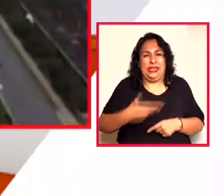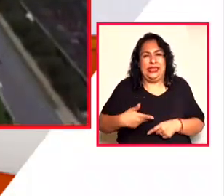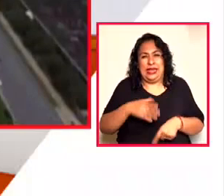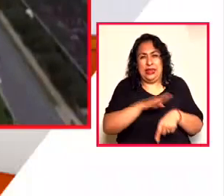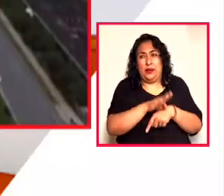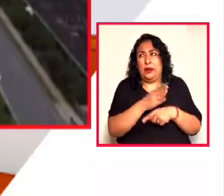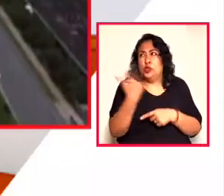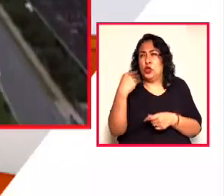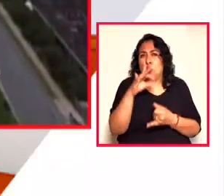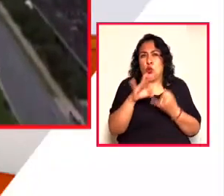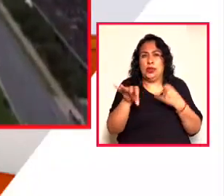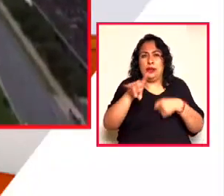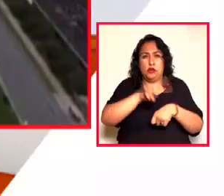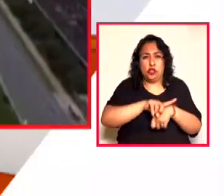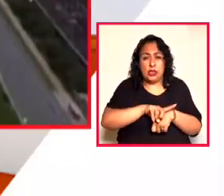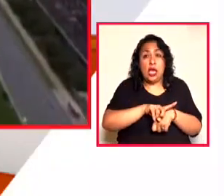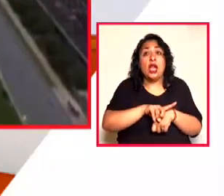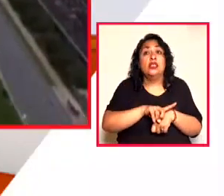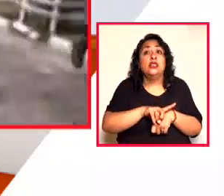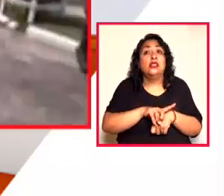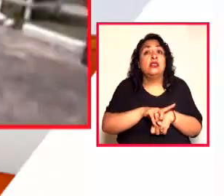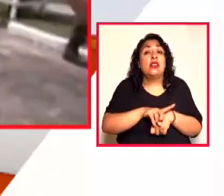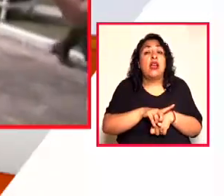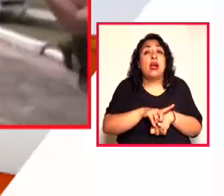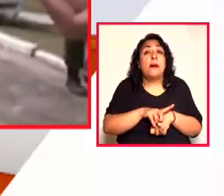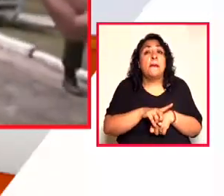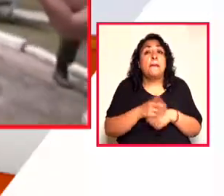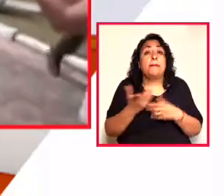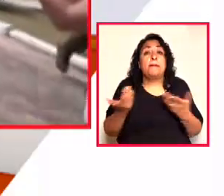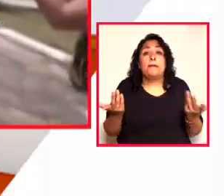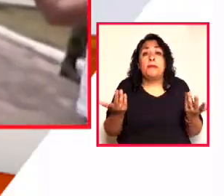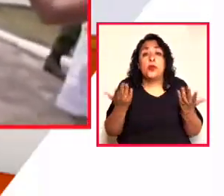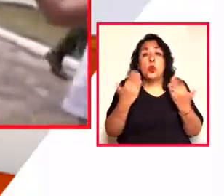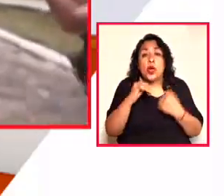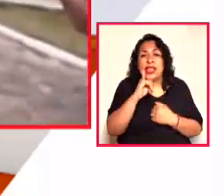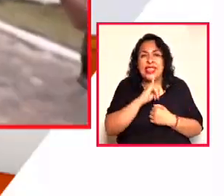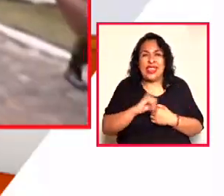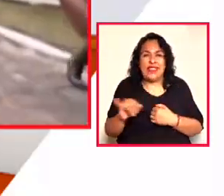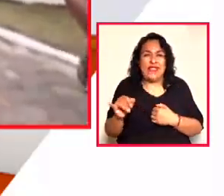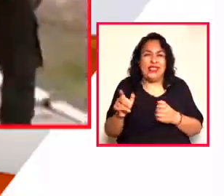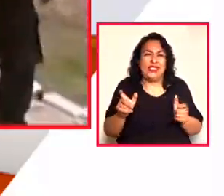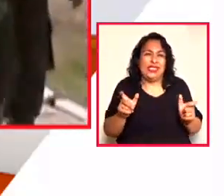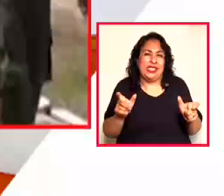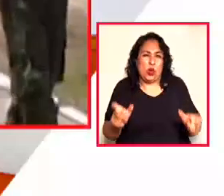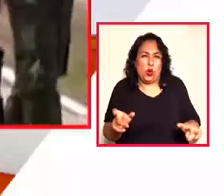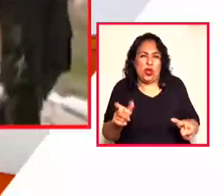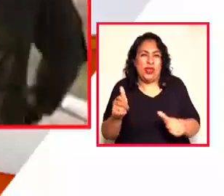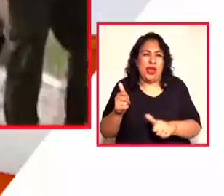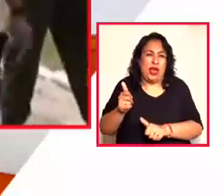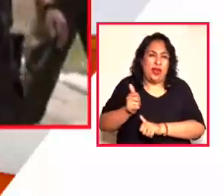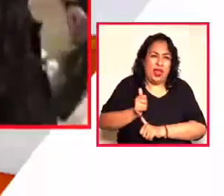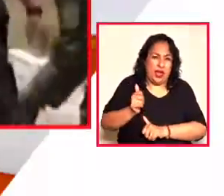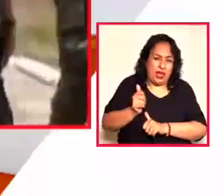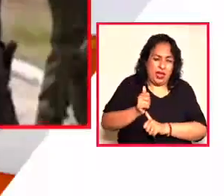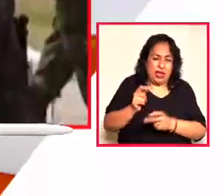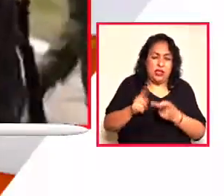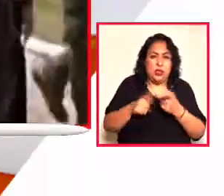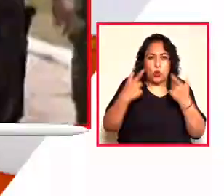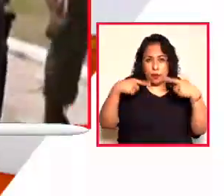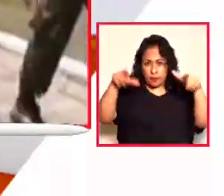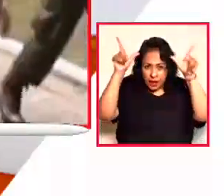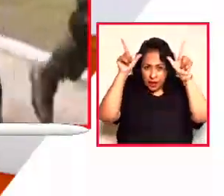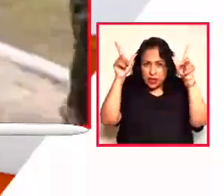últimos días ha perdido a los jefes de las Fuerzas Armadas, tanto del Ejército, la Marina y la